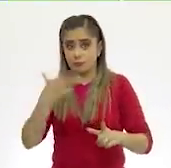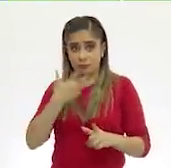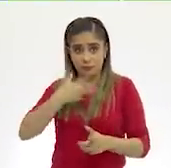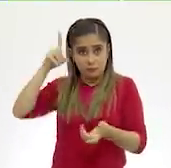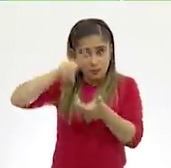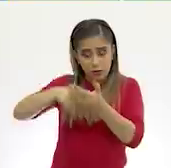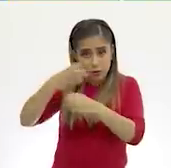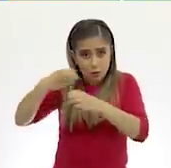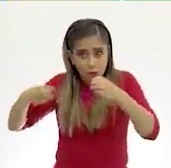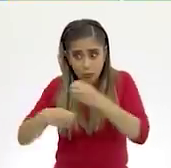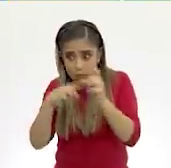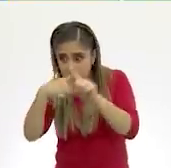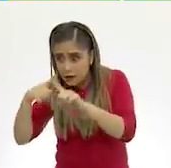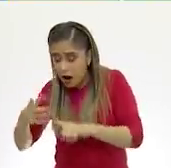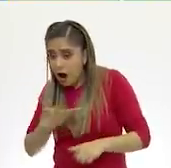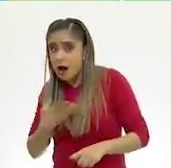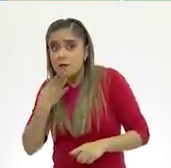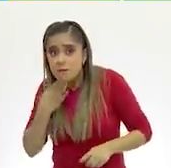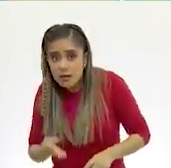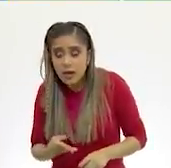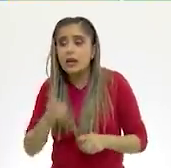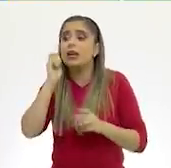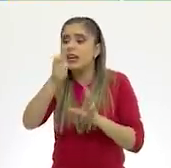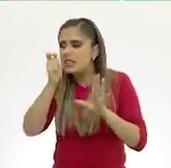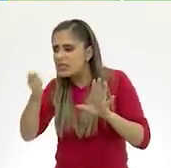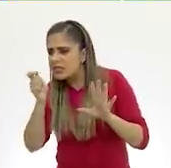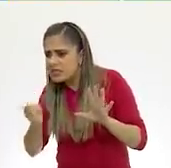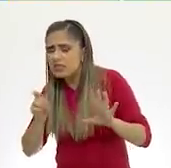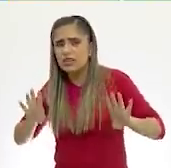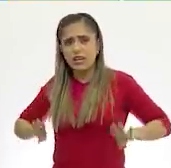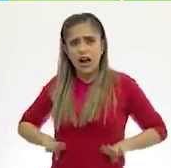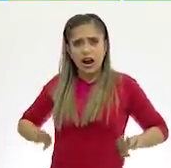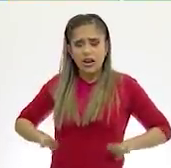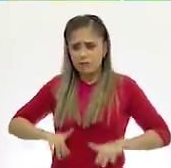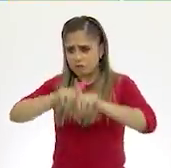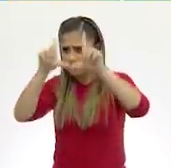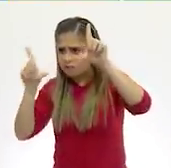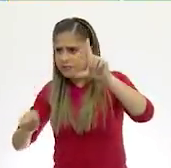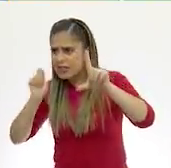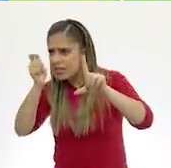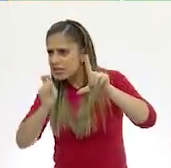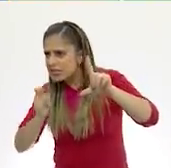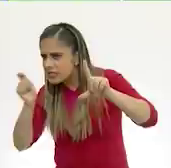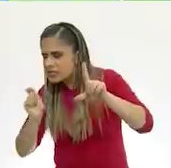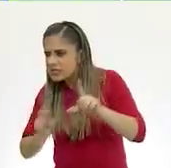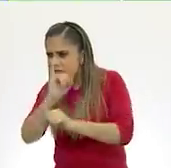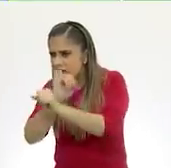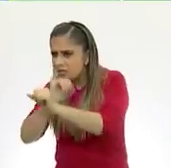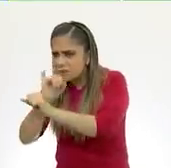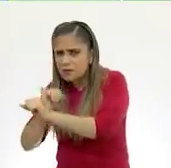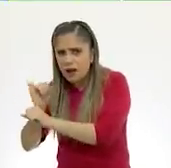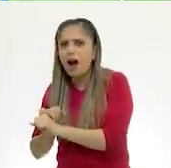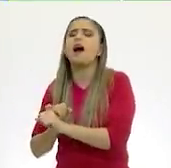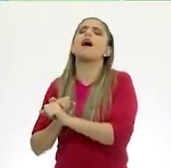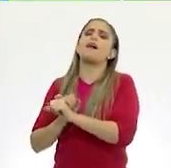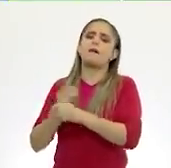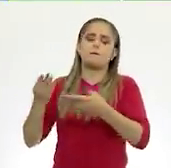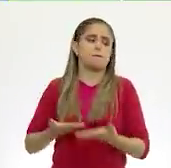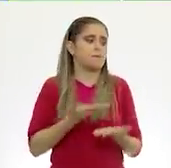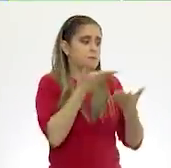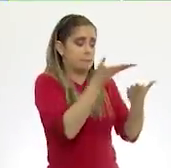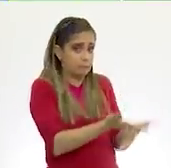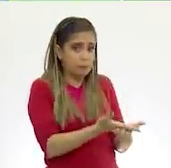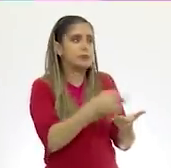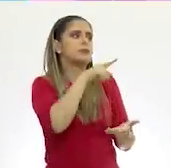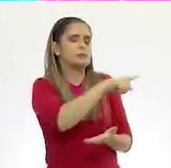población, etc. Lo que permite dar a conocer las características de nuestro país y ayuda a la toma de decisiones políticas